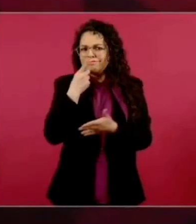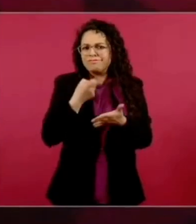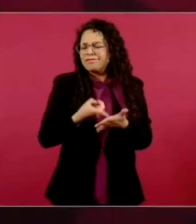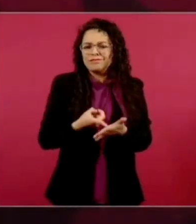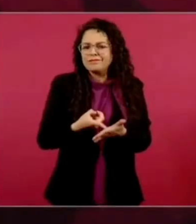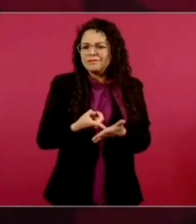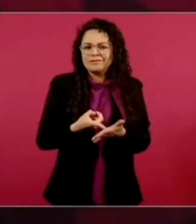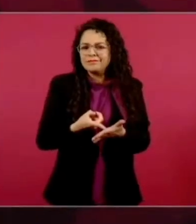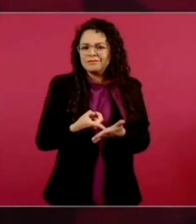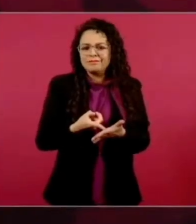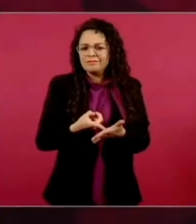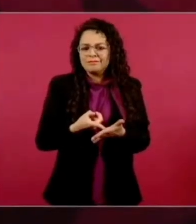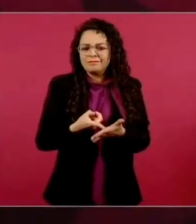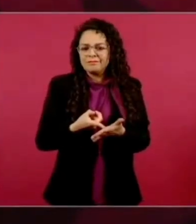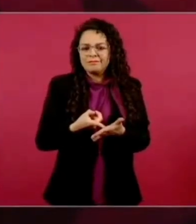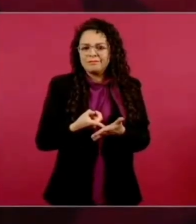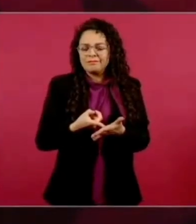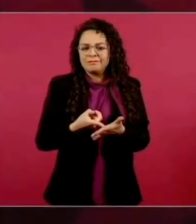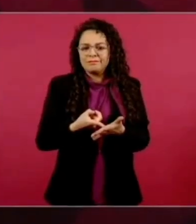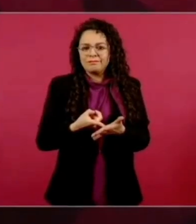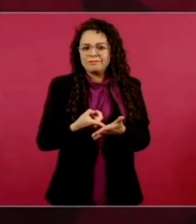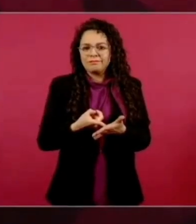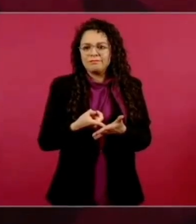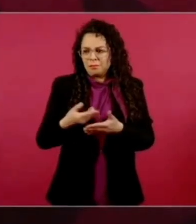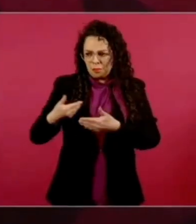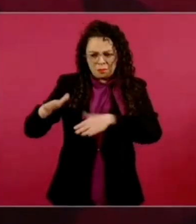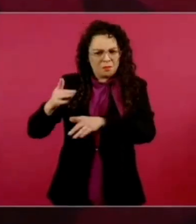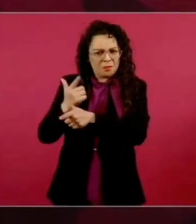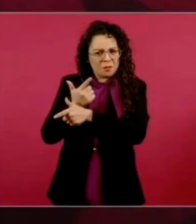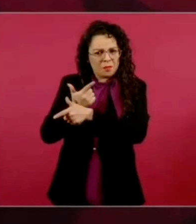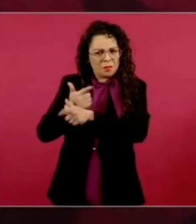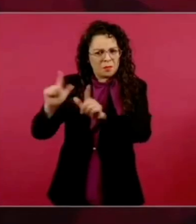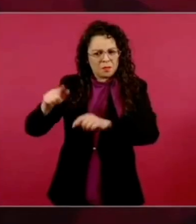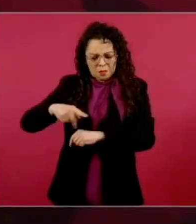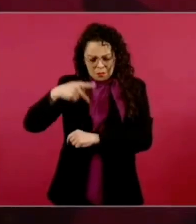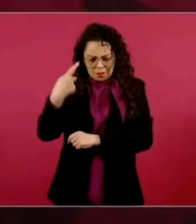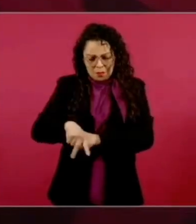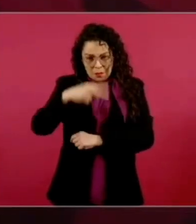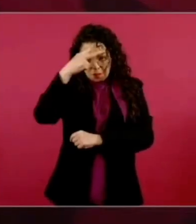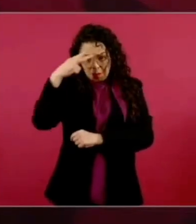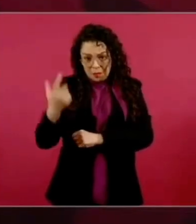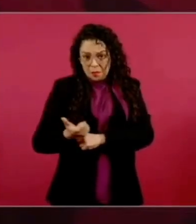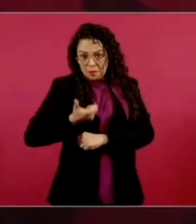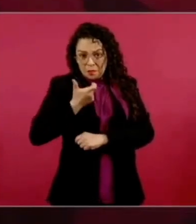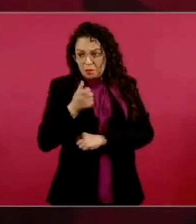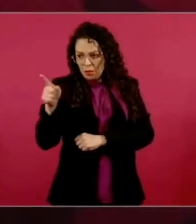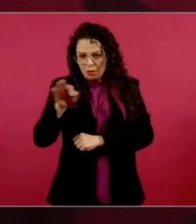y utilizar dinero del presupuesto público, que es dinero del pueblo.